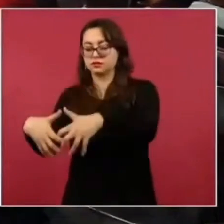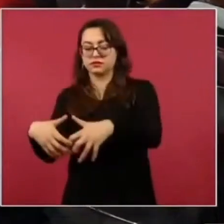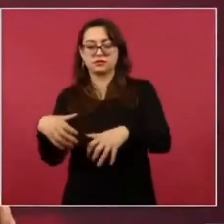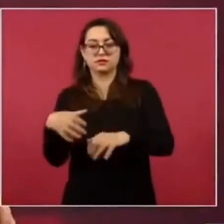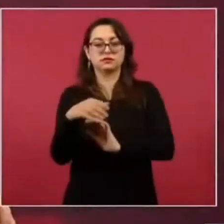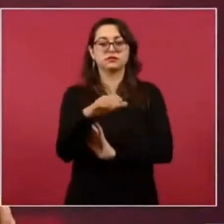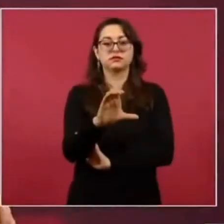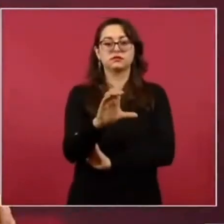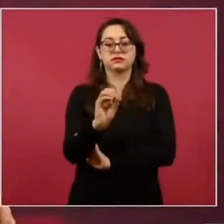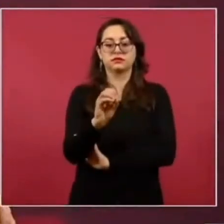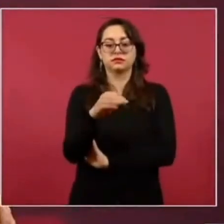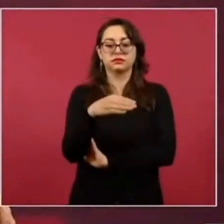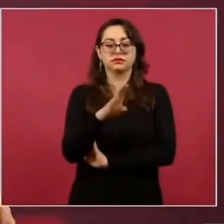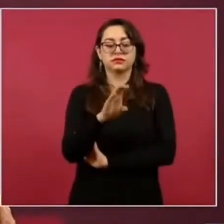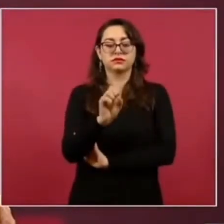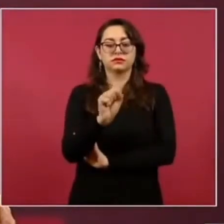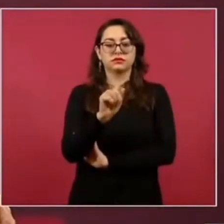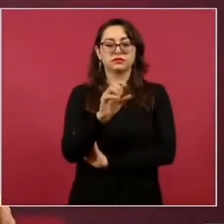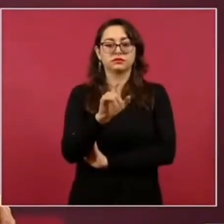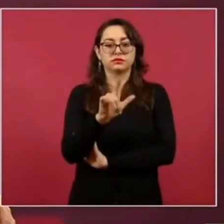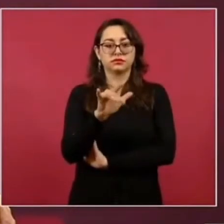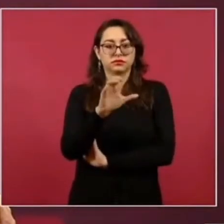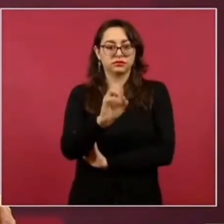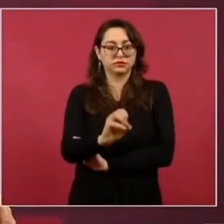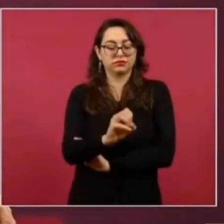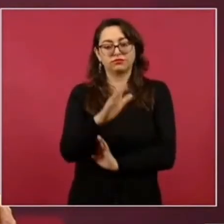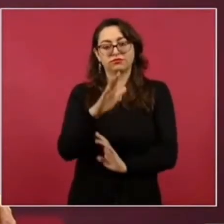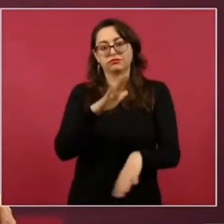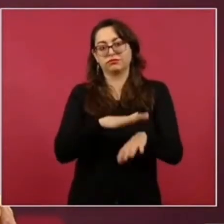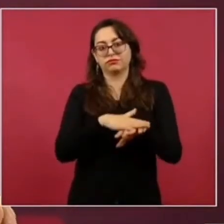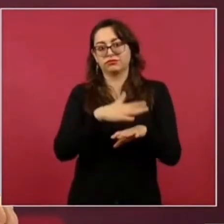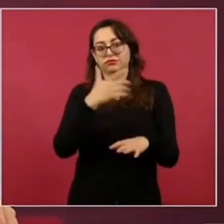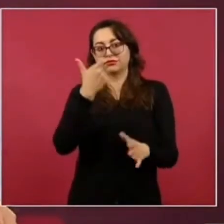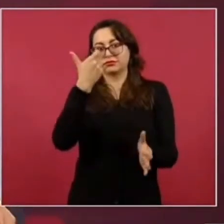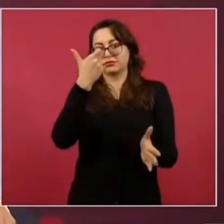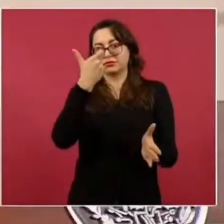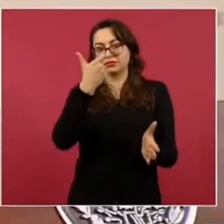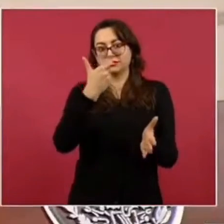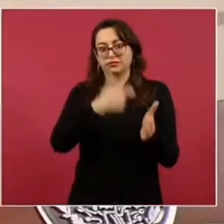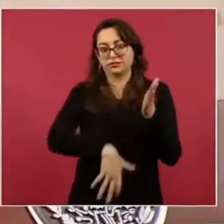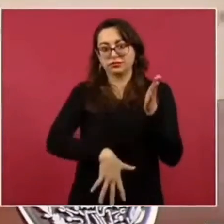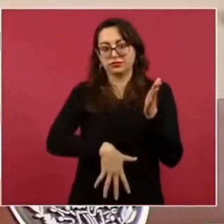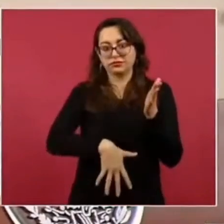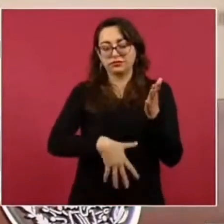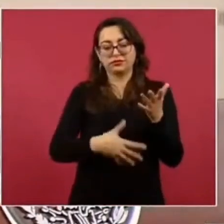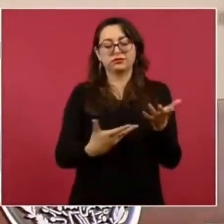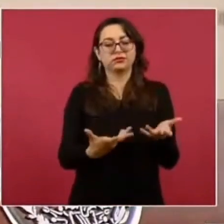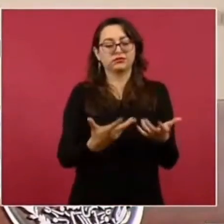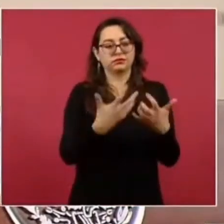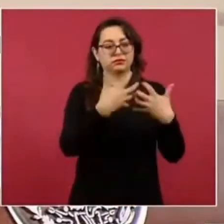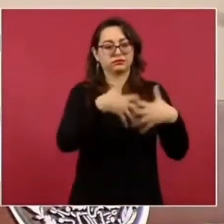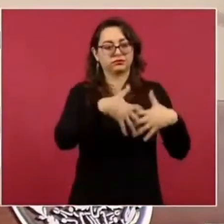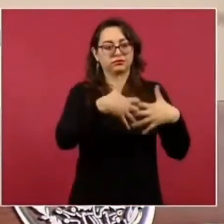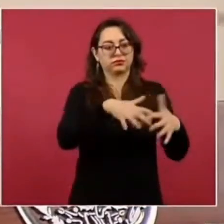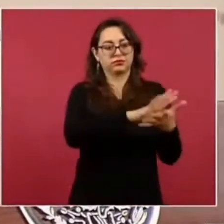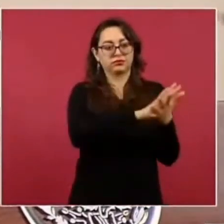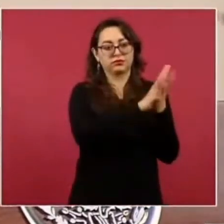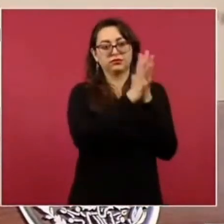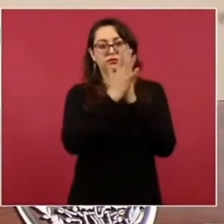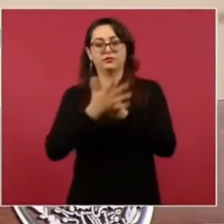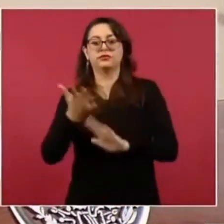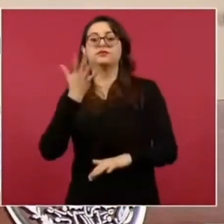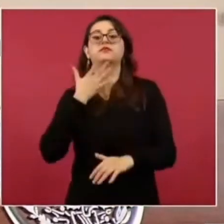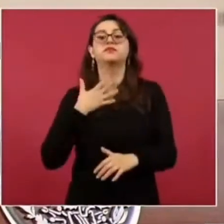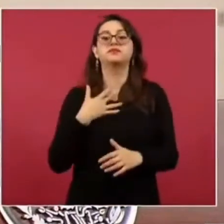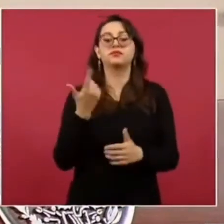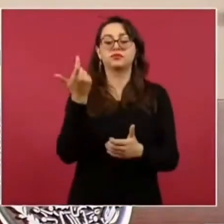ese combustible que se produce en las refinerías se procesa y se convierte en gasolinas. Se